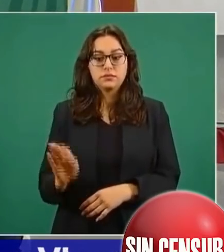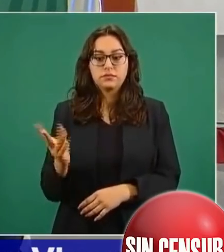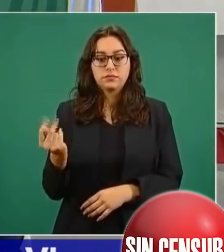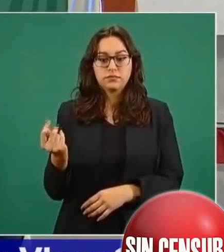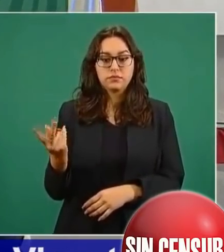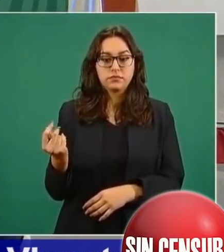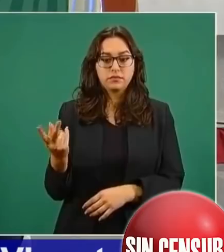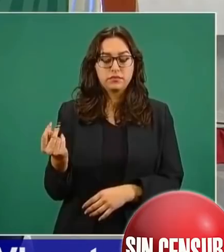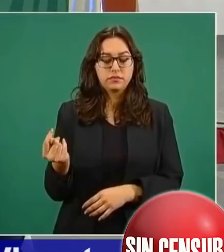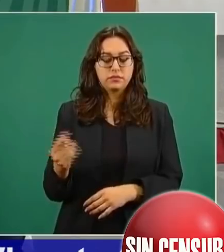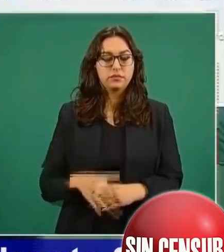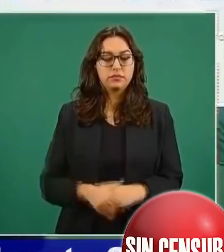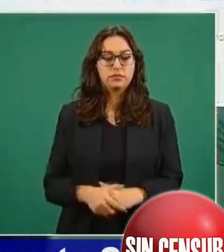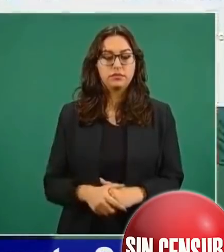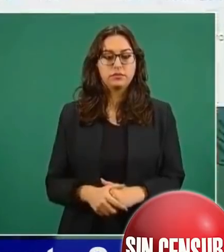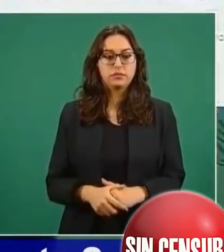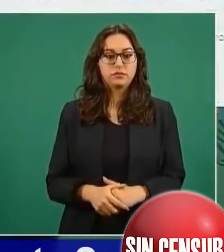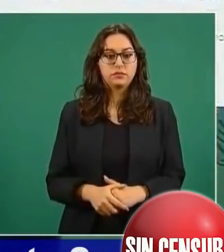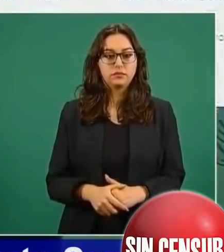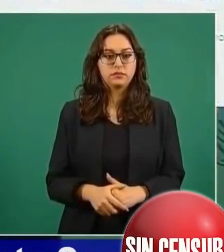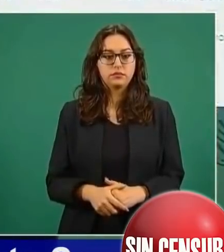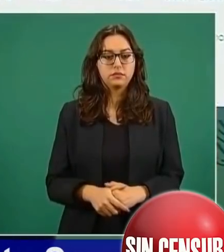televisión.